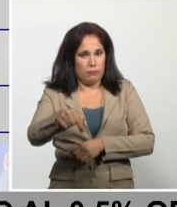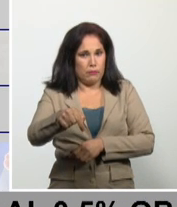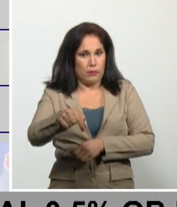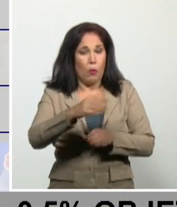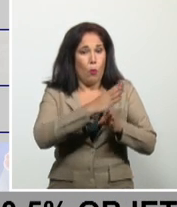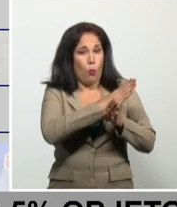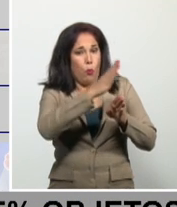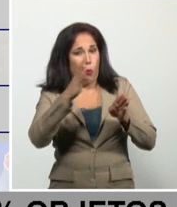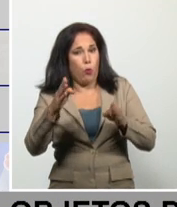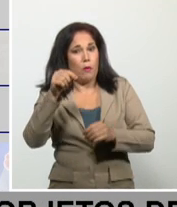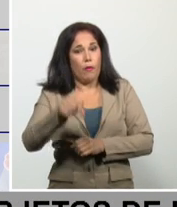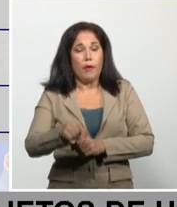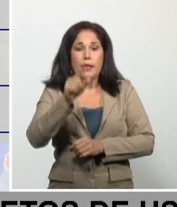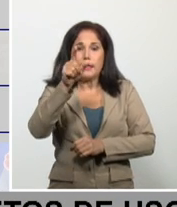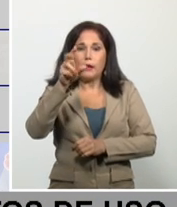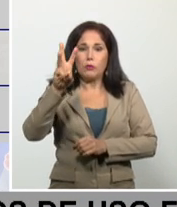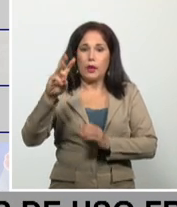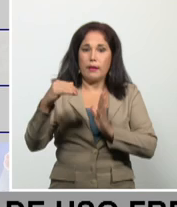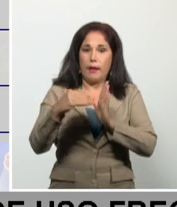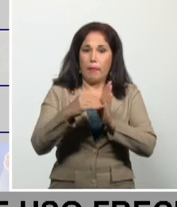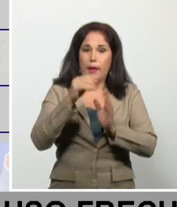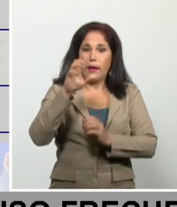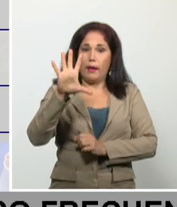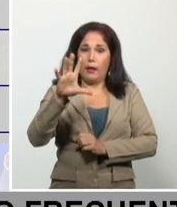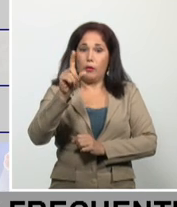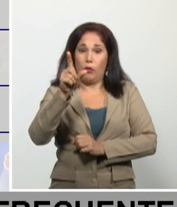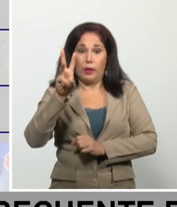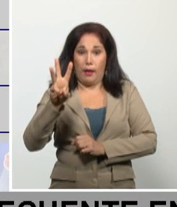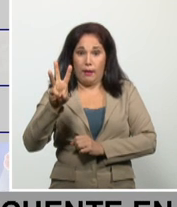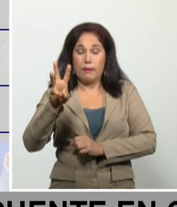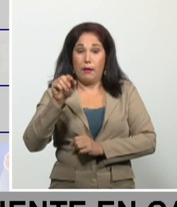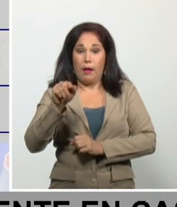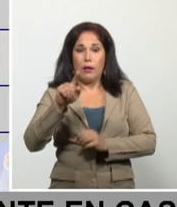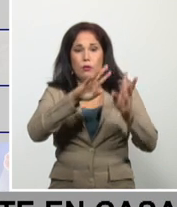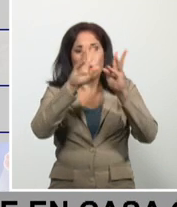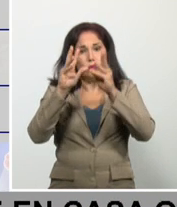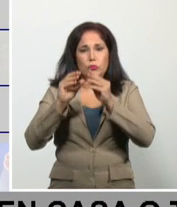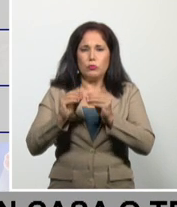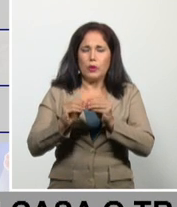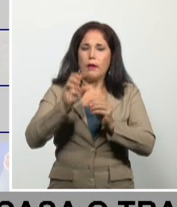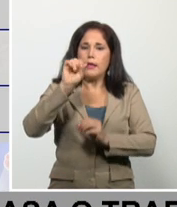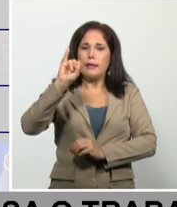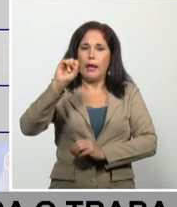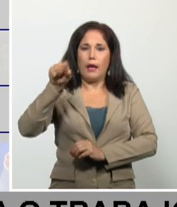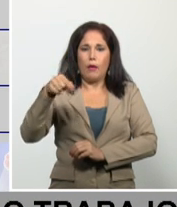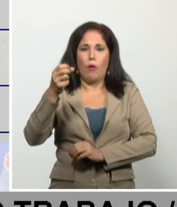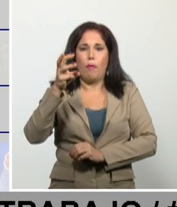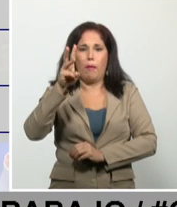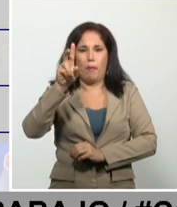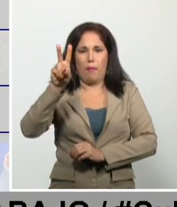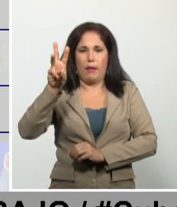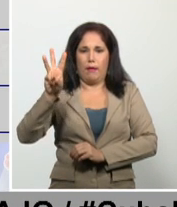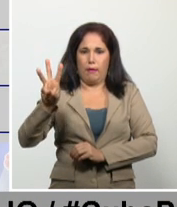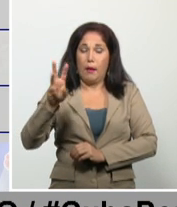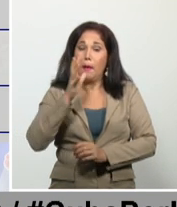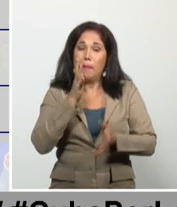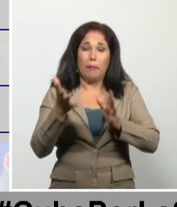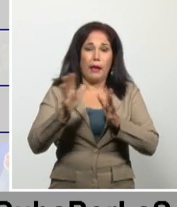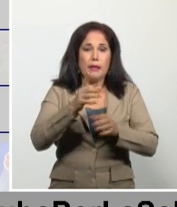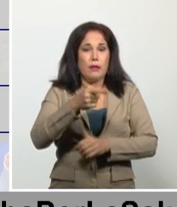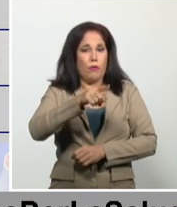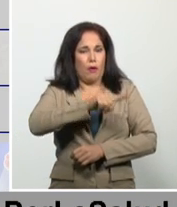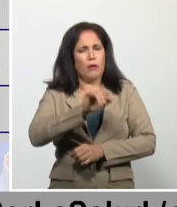acumulan 113.513 y eso da una tasa de 6,23, similar a la del